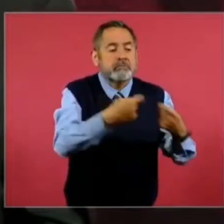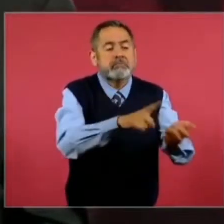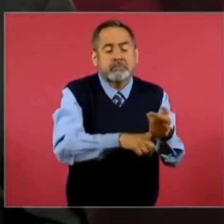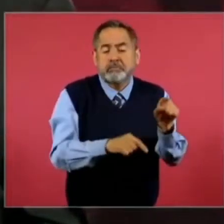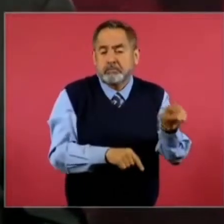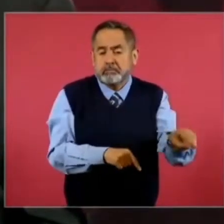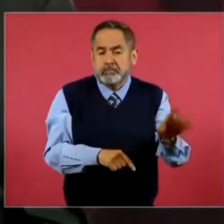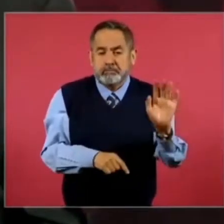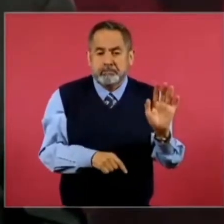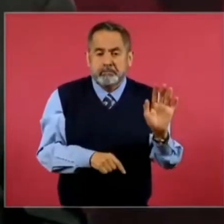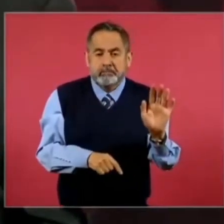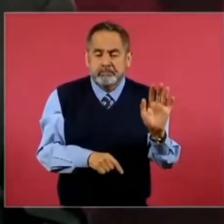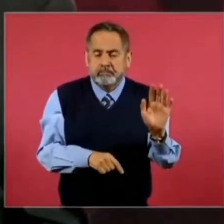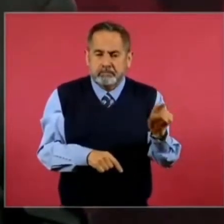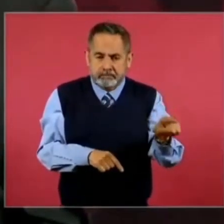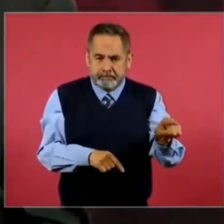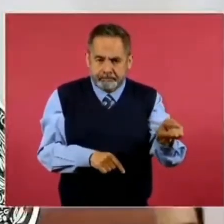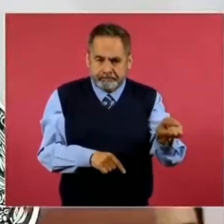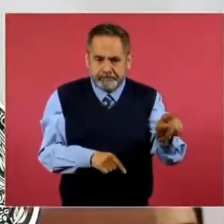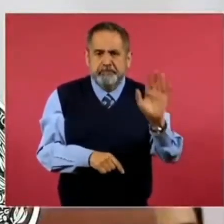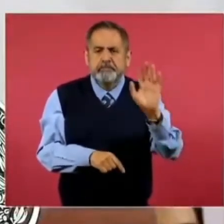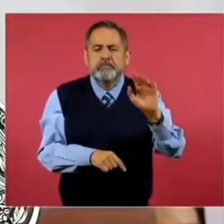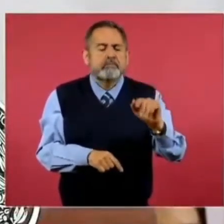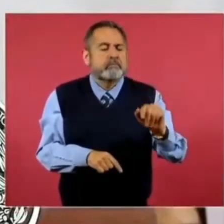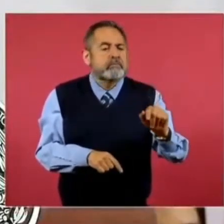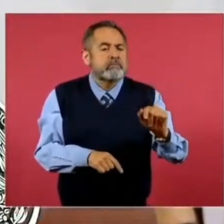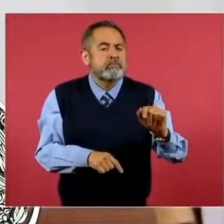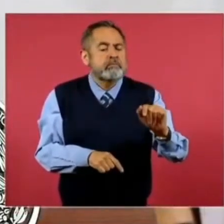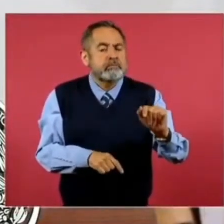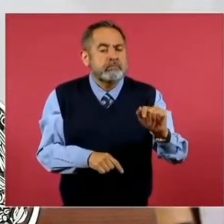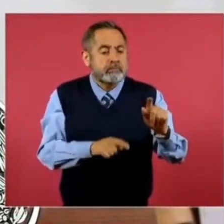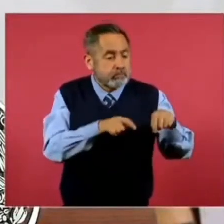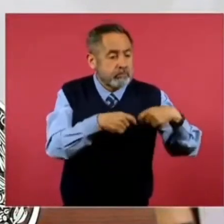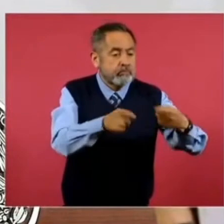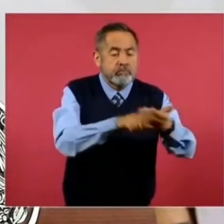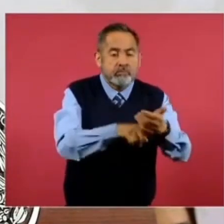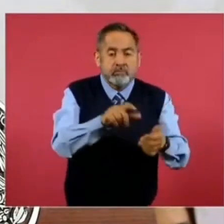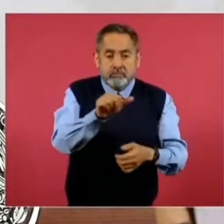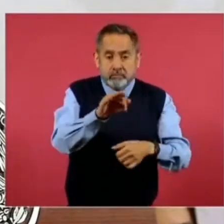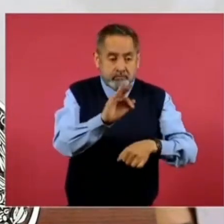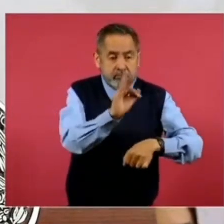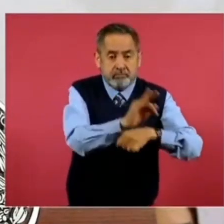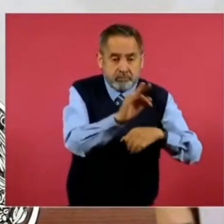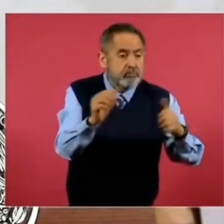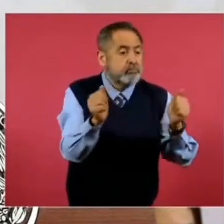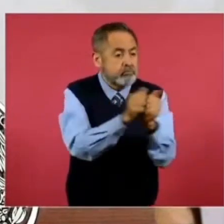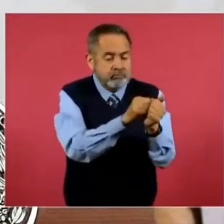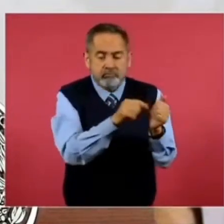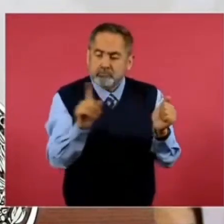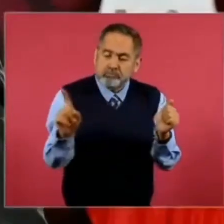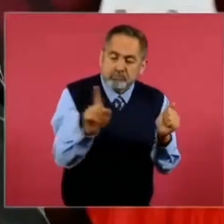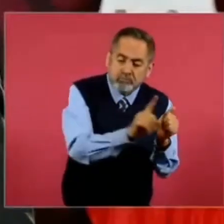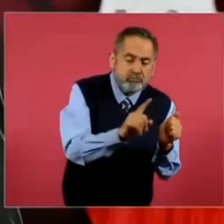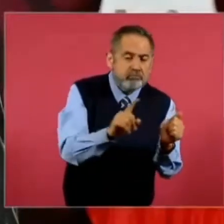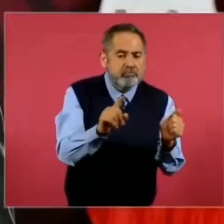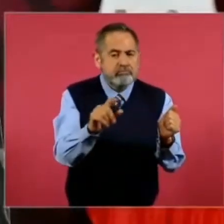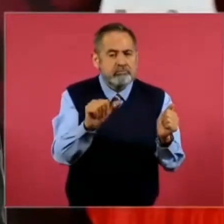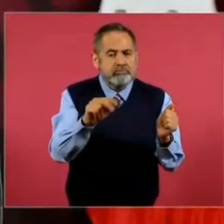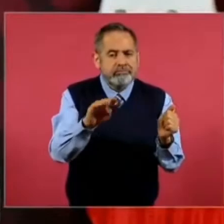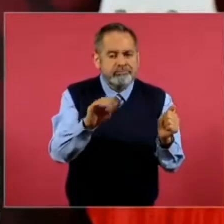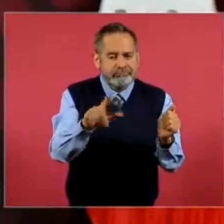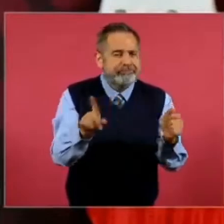Y se le entregó el asilo con una